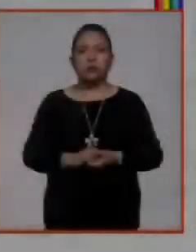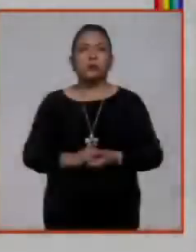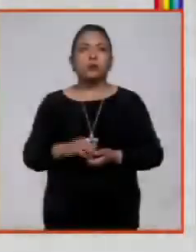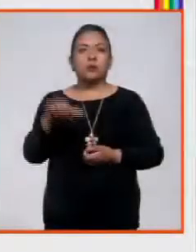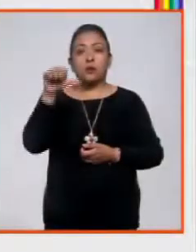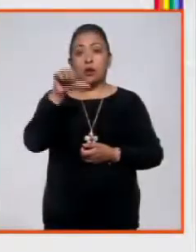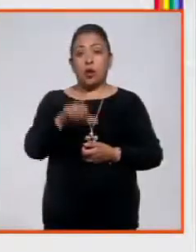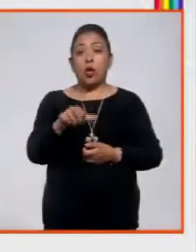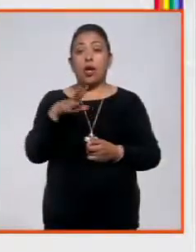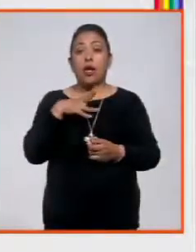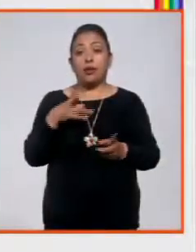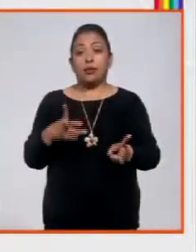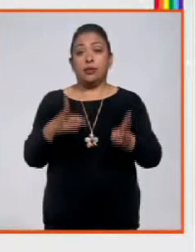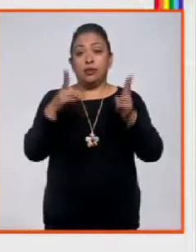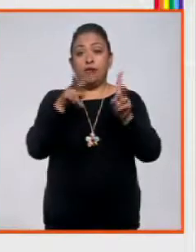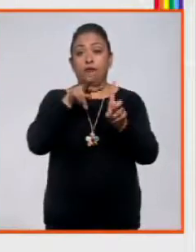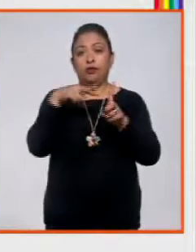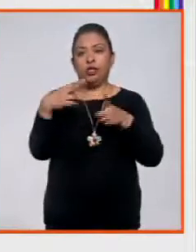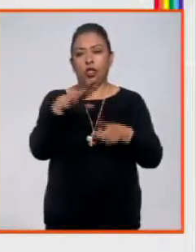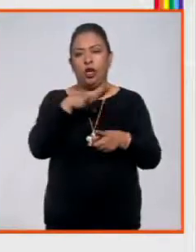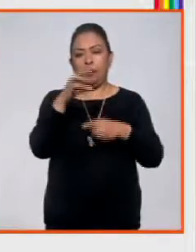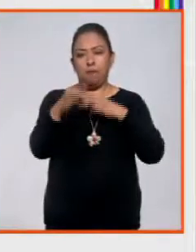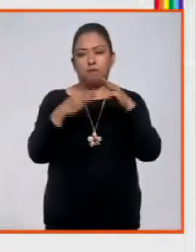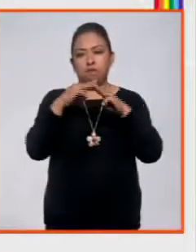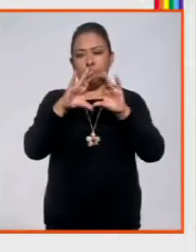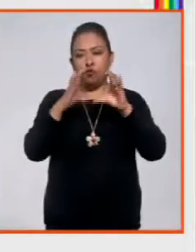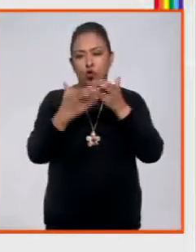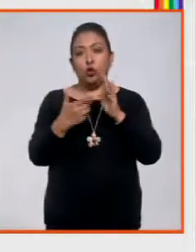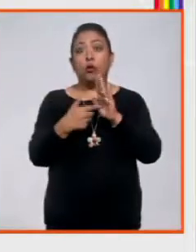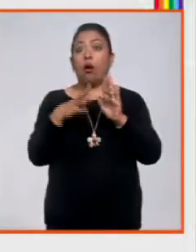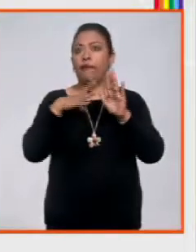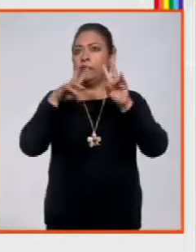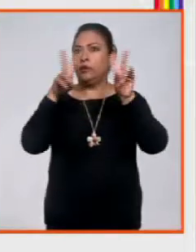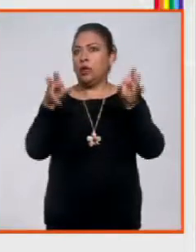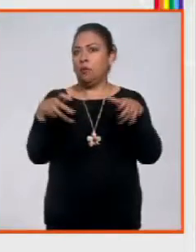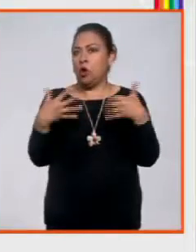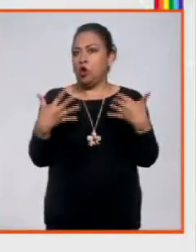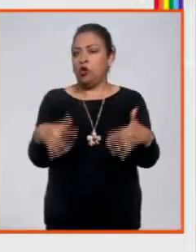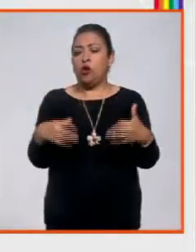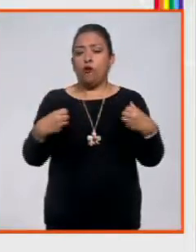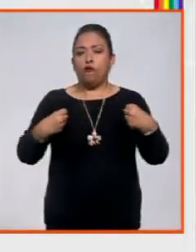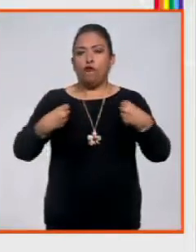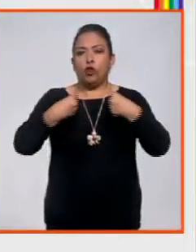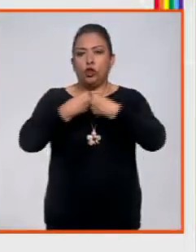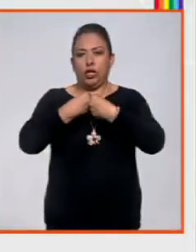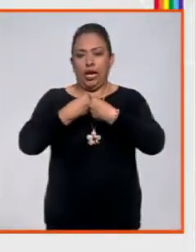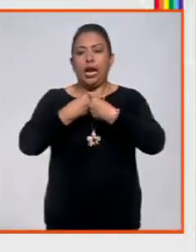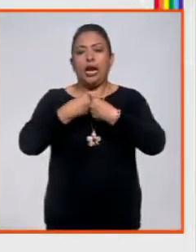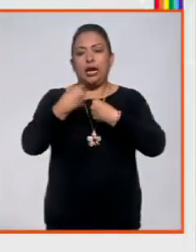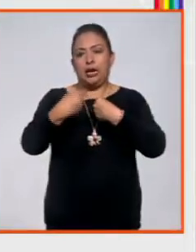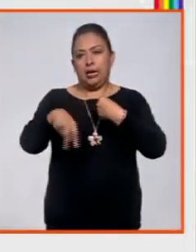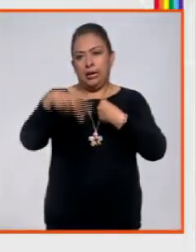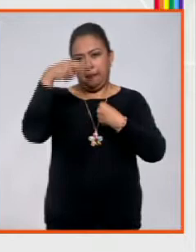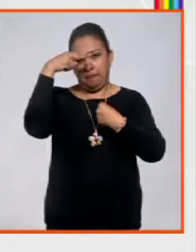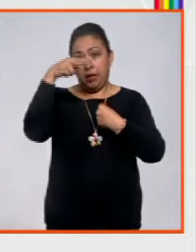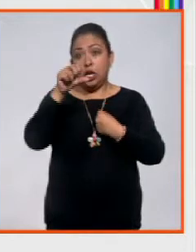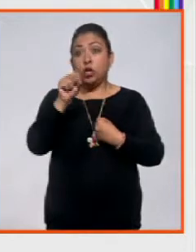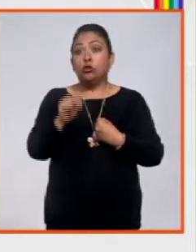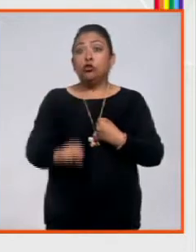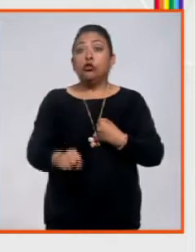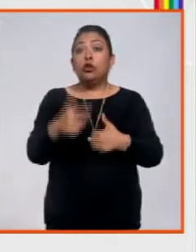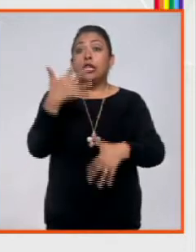hoy tenemos visión global así es y bueno tenemos un temazo la frontera en nuestro país en el sur casi